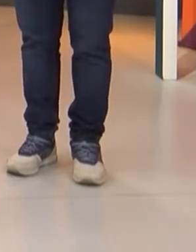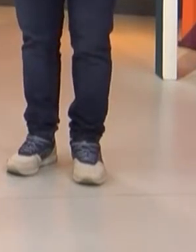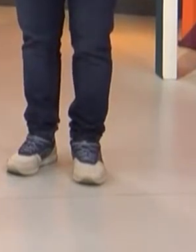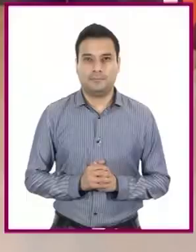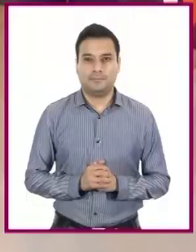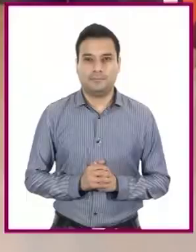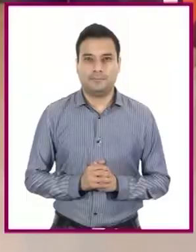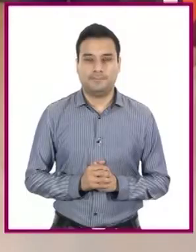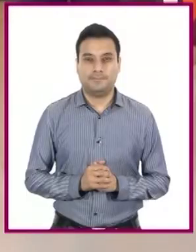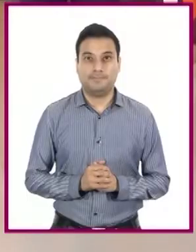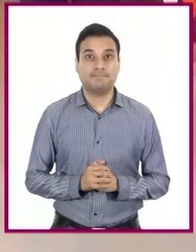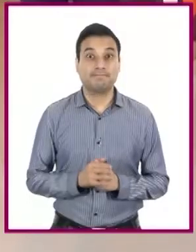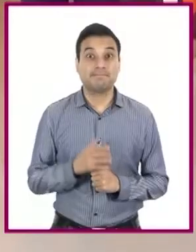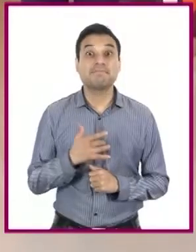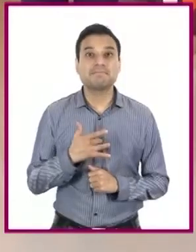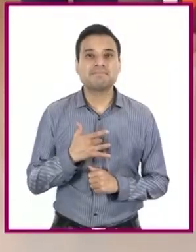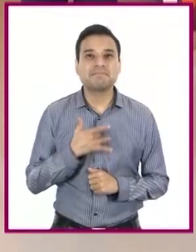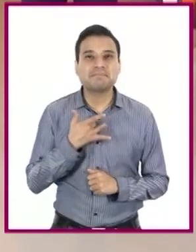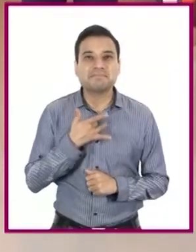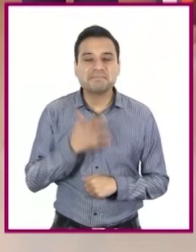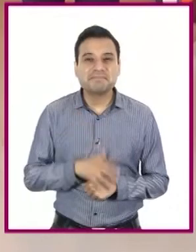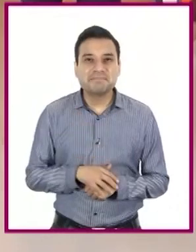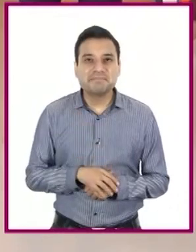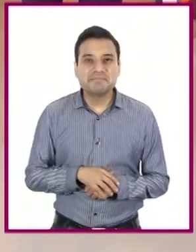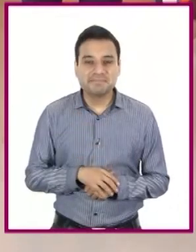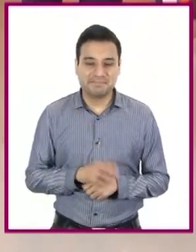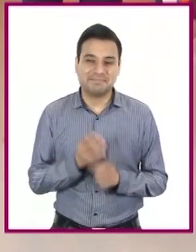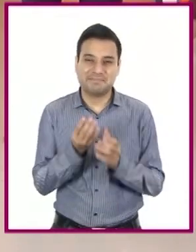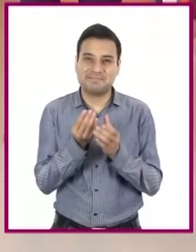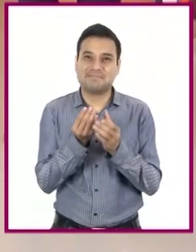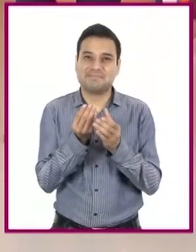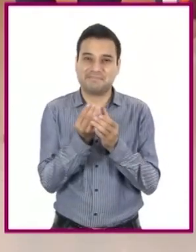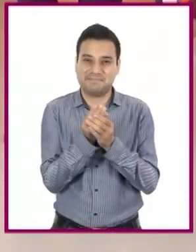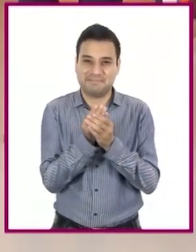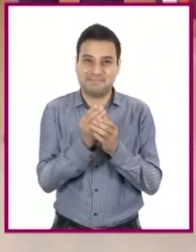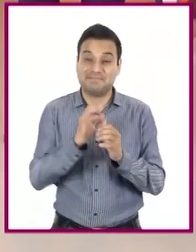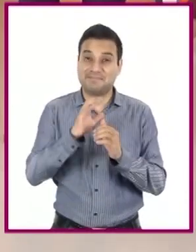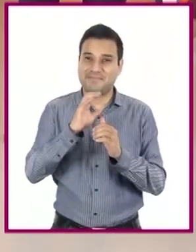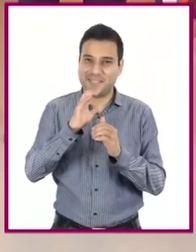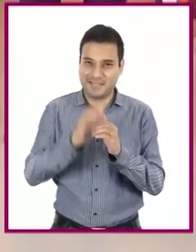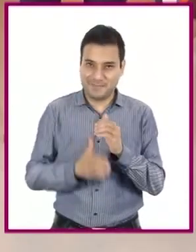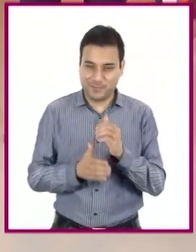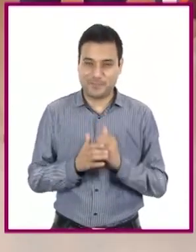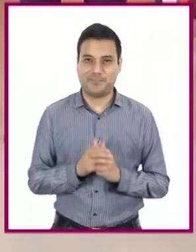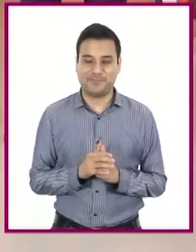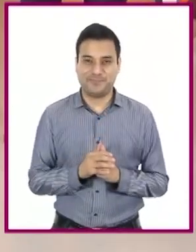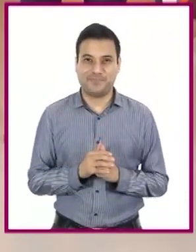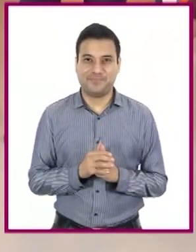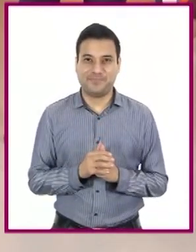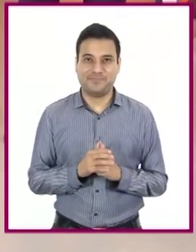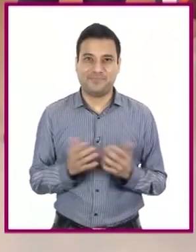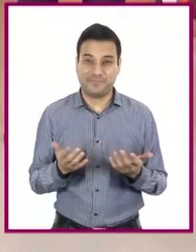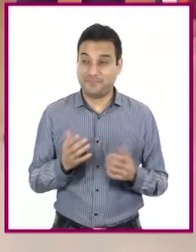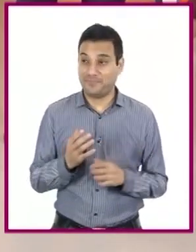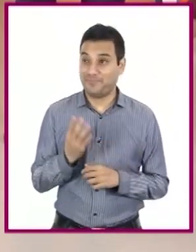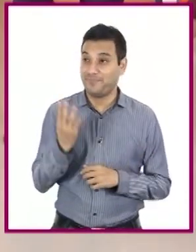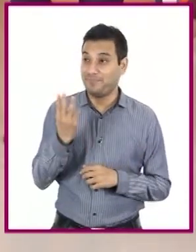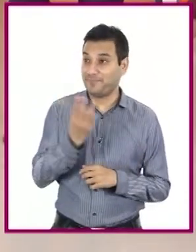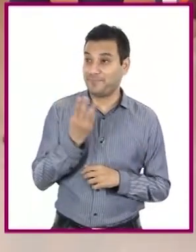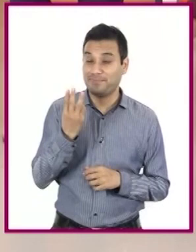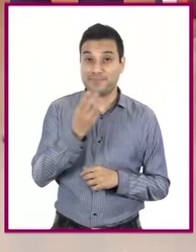¿Qué tal? Es momento de despedirnos y junto con mis compañeros les decimos...